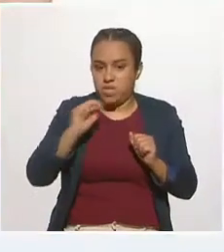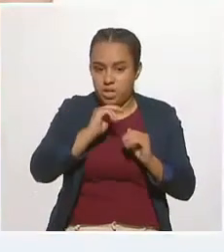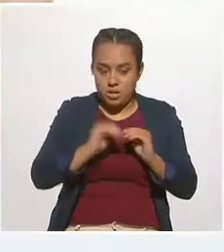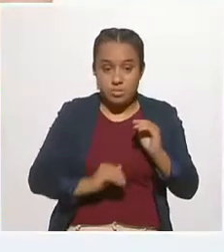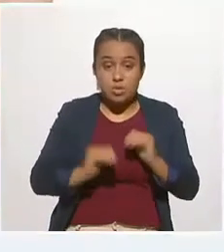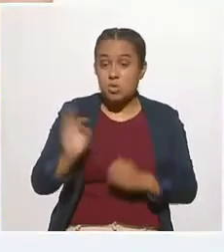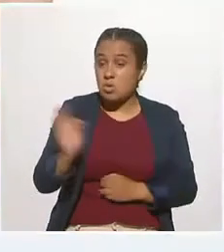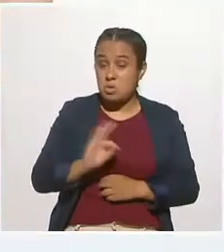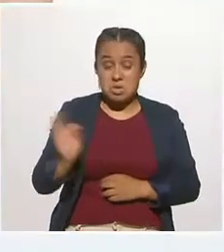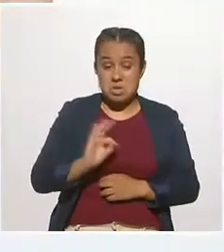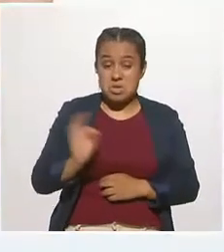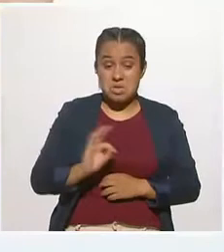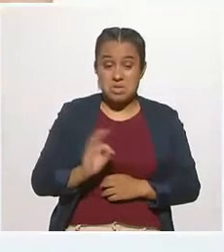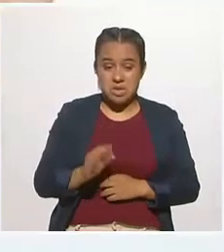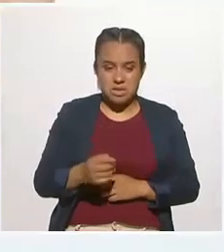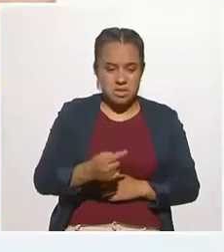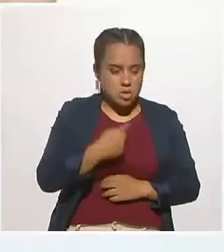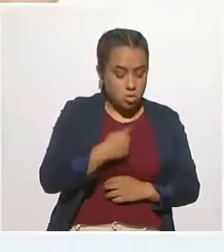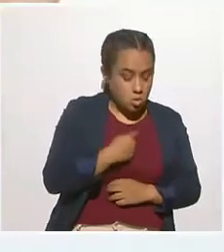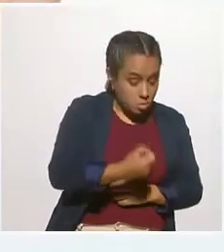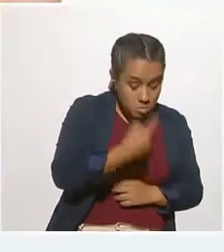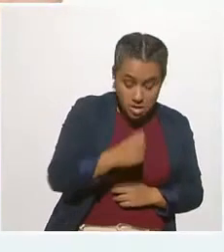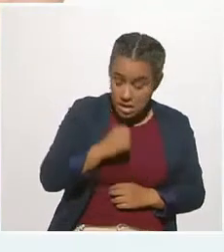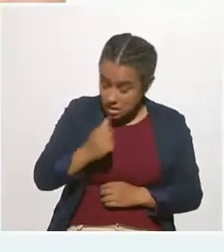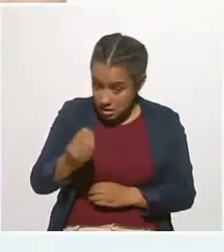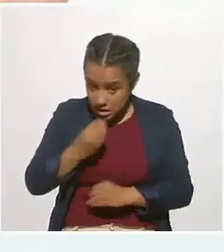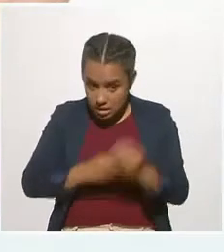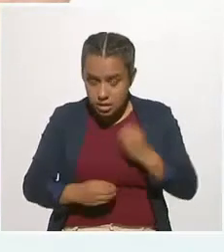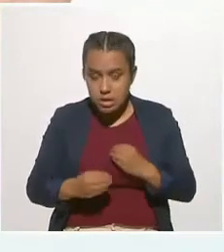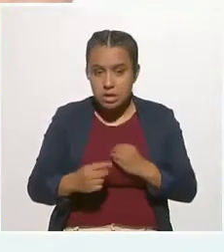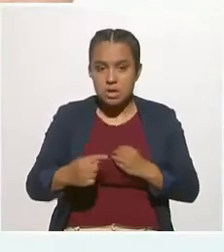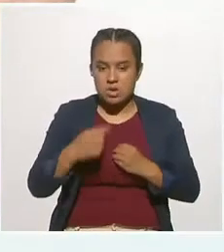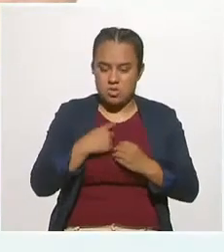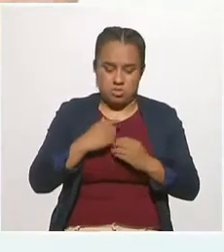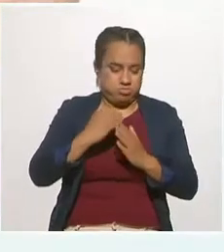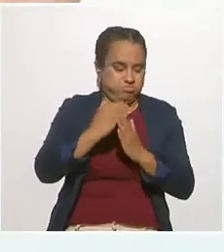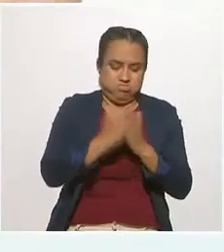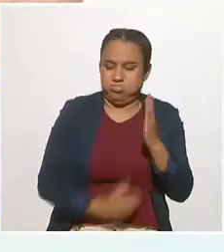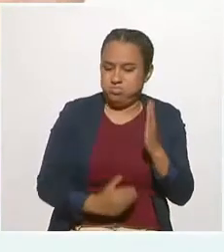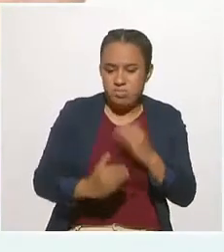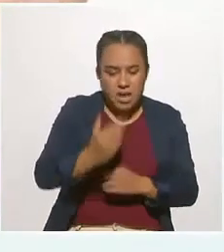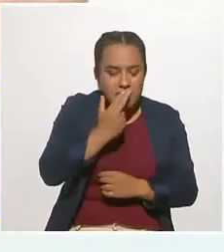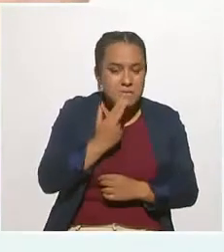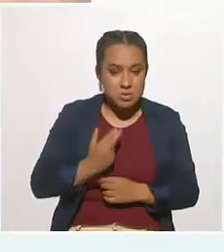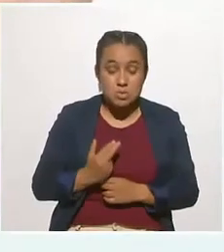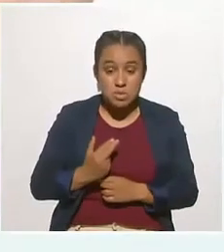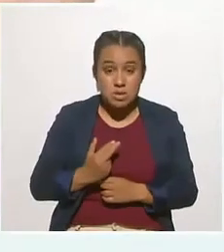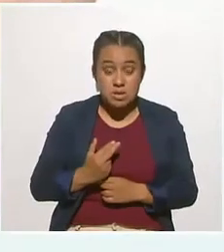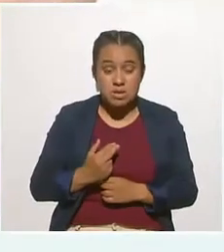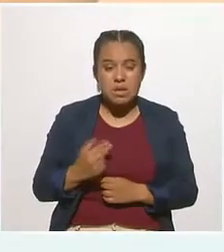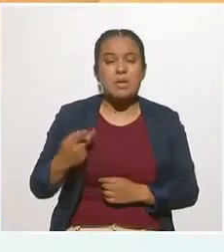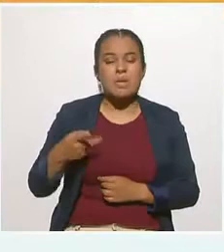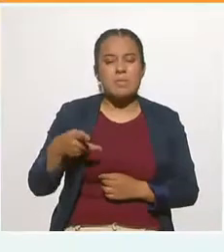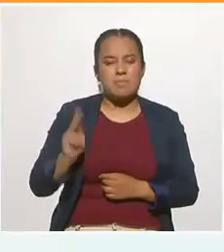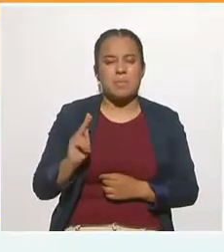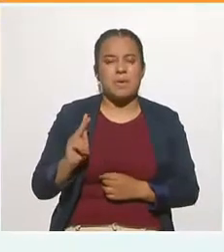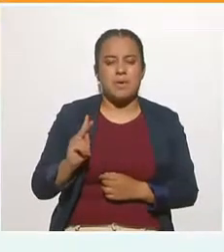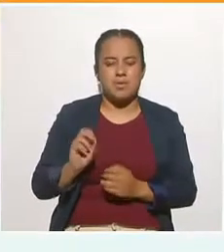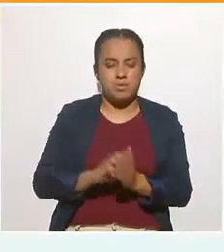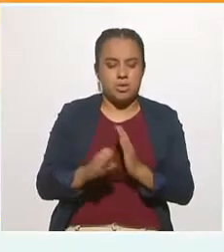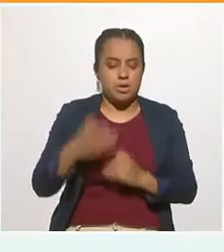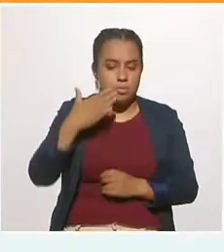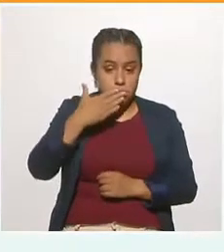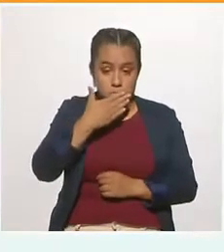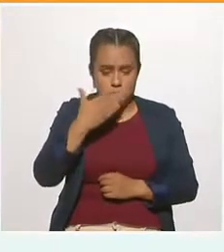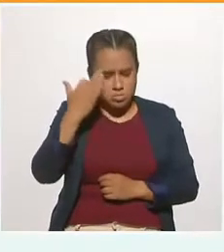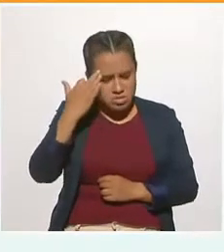me los tomo con alimentos, vamos a tener una baja de glucosa. Pero en otras ocasiones me parece que el ayuno intermitente puede ser una buena